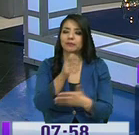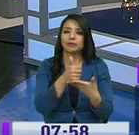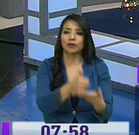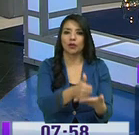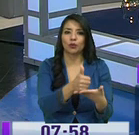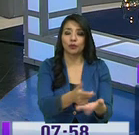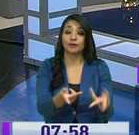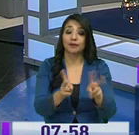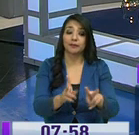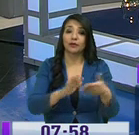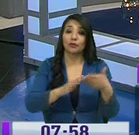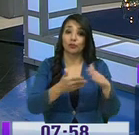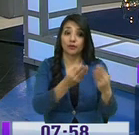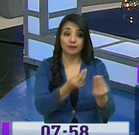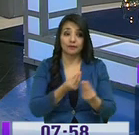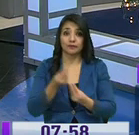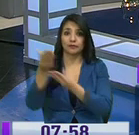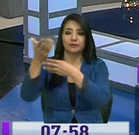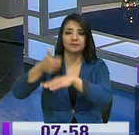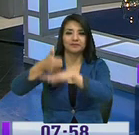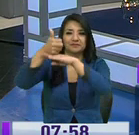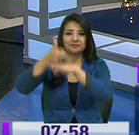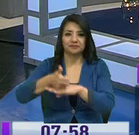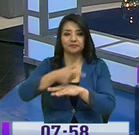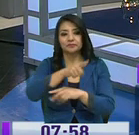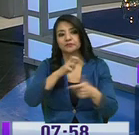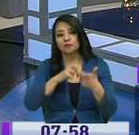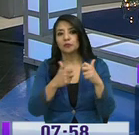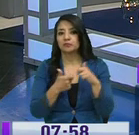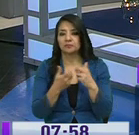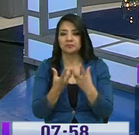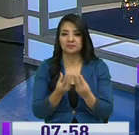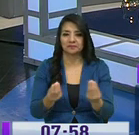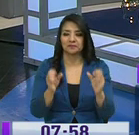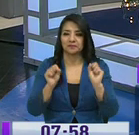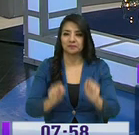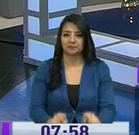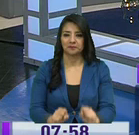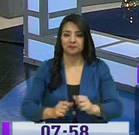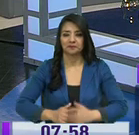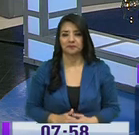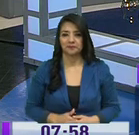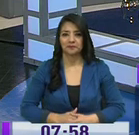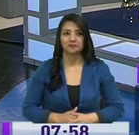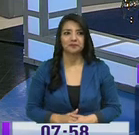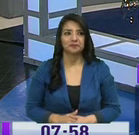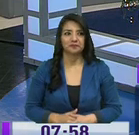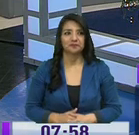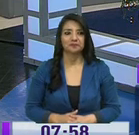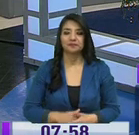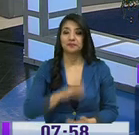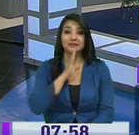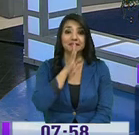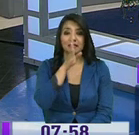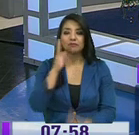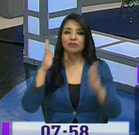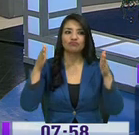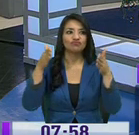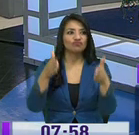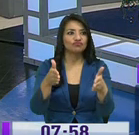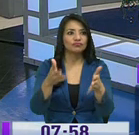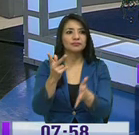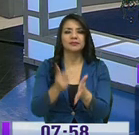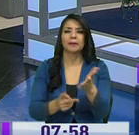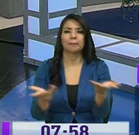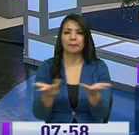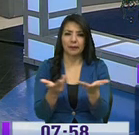ese lazo entre usted y la autoridad para que pueda encontrar su solución a lo que pasa ahí en su barrio. Nosotros siempre estamos atentos a todo lo que pasa